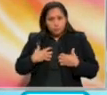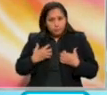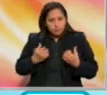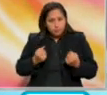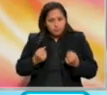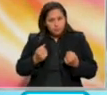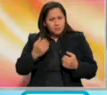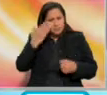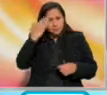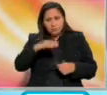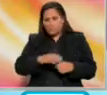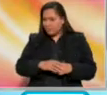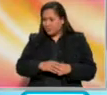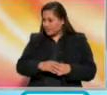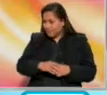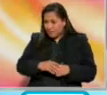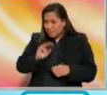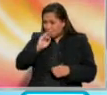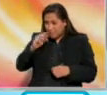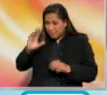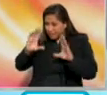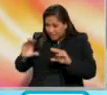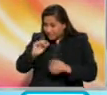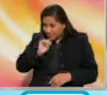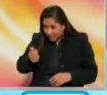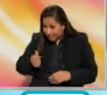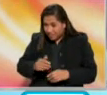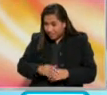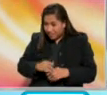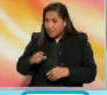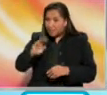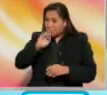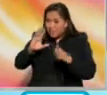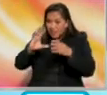qué le contestó? Le dijo, ¿qué no te explicó tu mamá cómo? Claro.